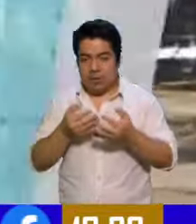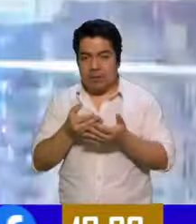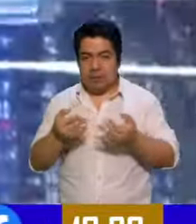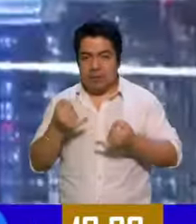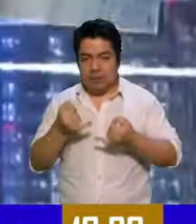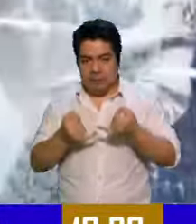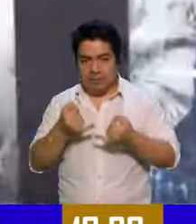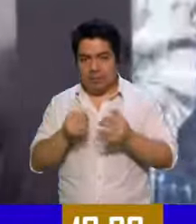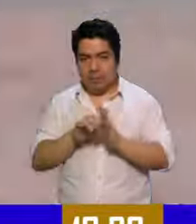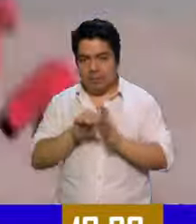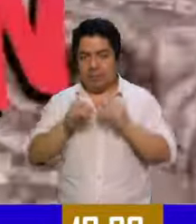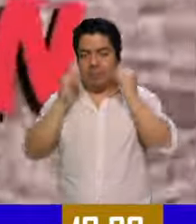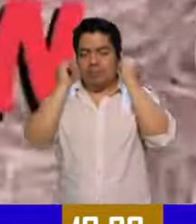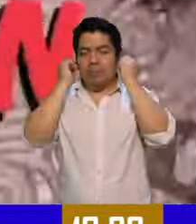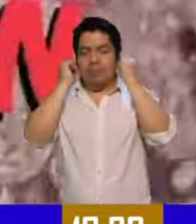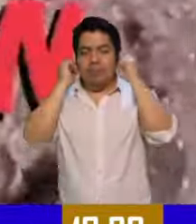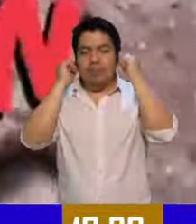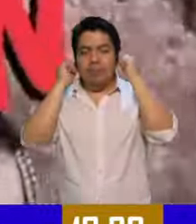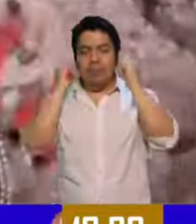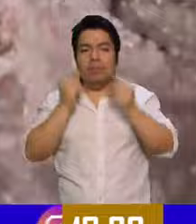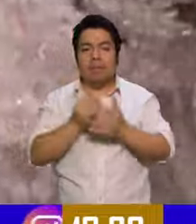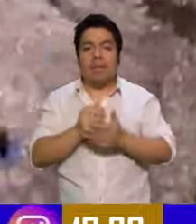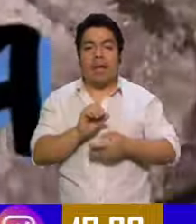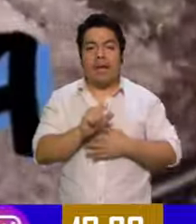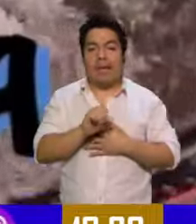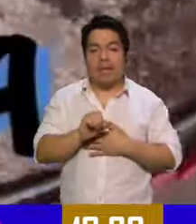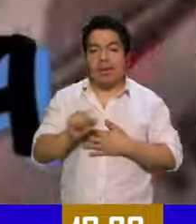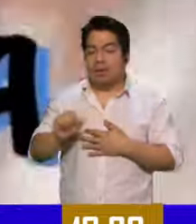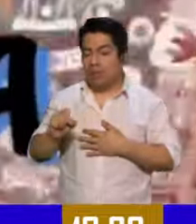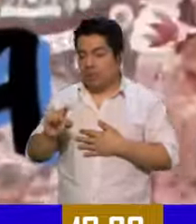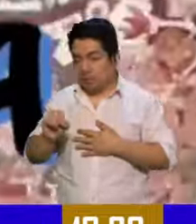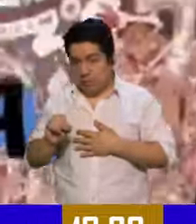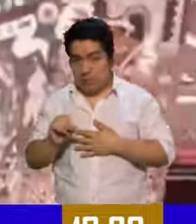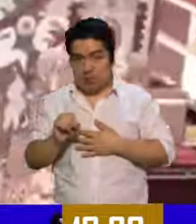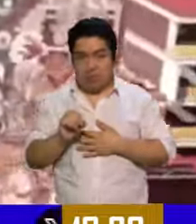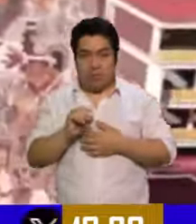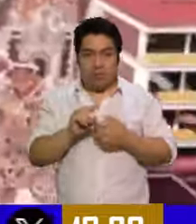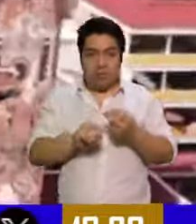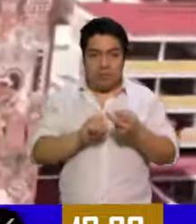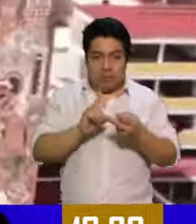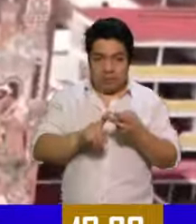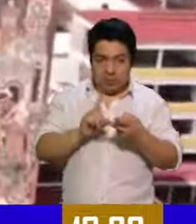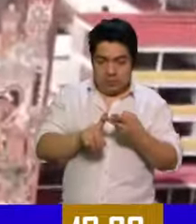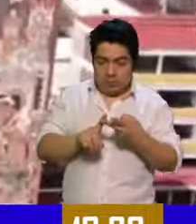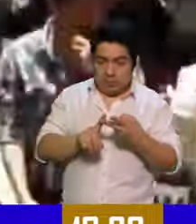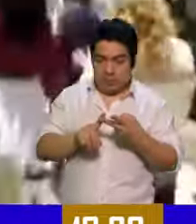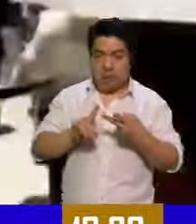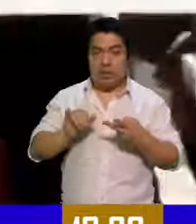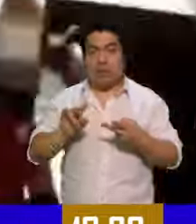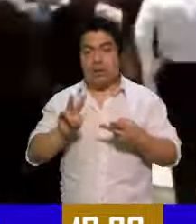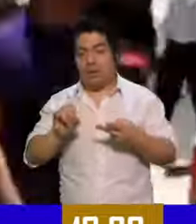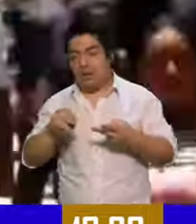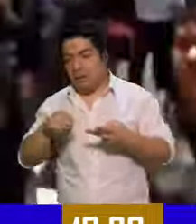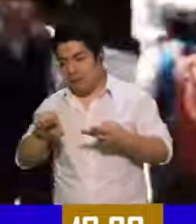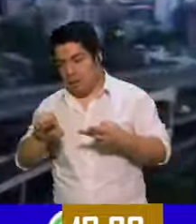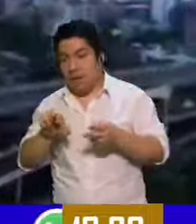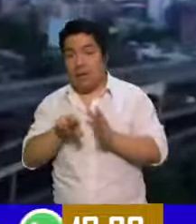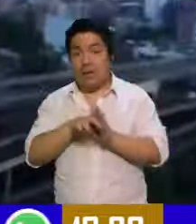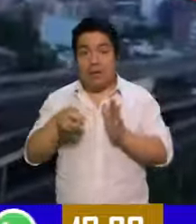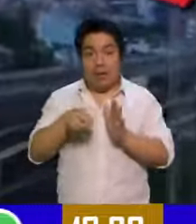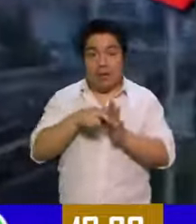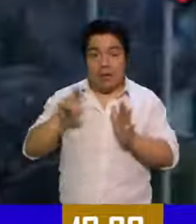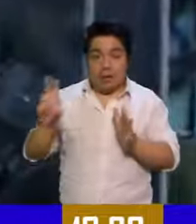por ejemplo, les cuento a ustedes, Arturo Soto, director del proyecto de Mi Valedor. Sí. También va a estar con nosotros Ivonne Dávalos de la revista de la